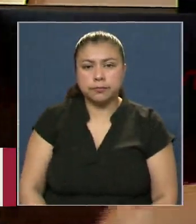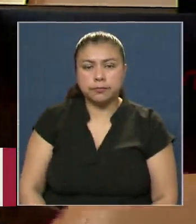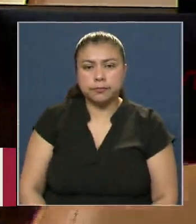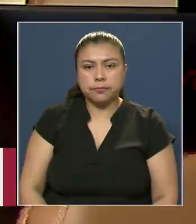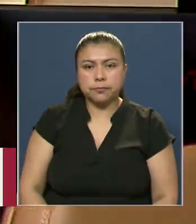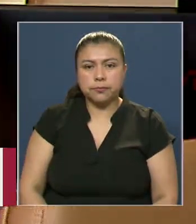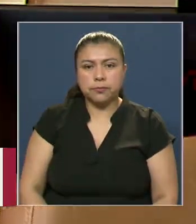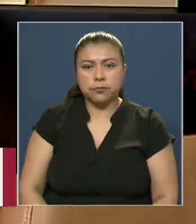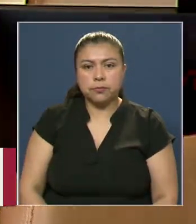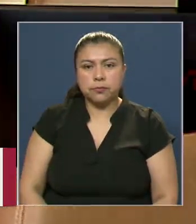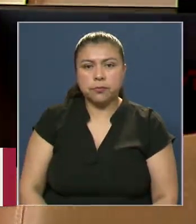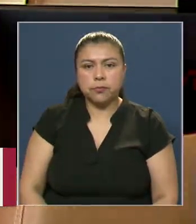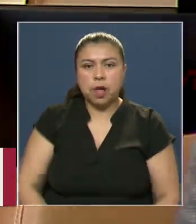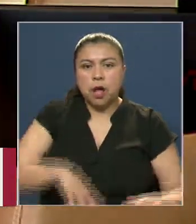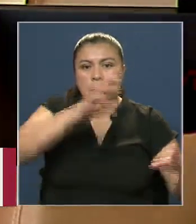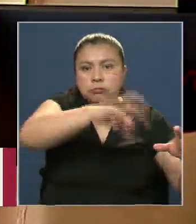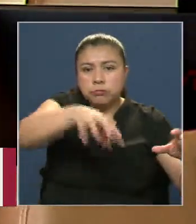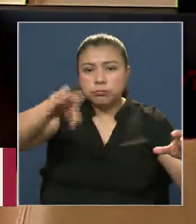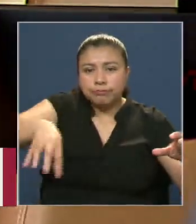Los territorios